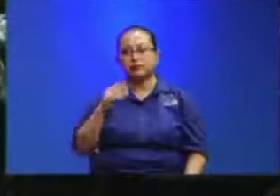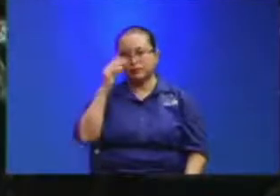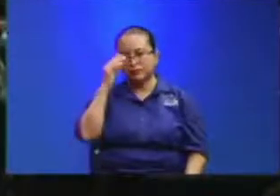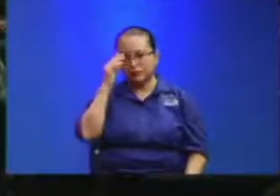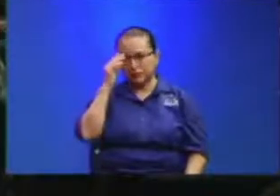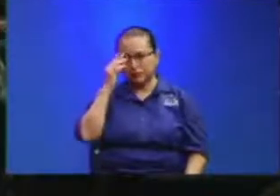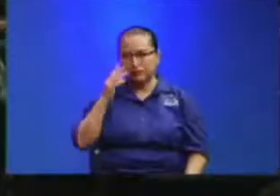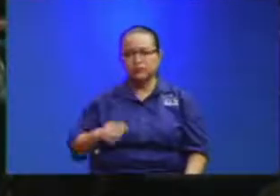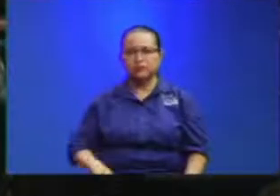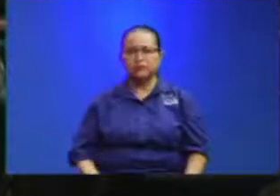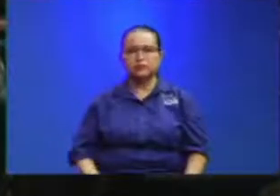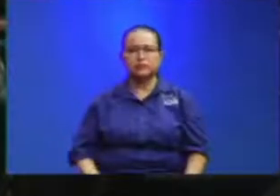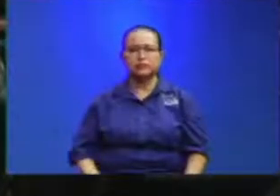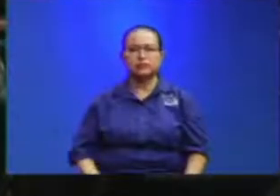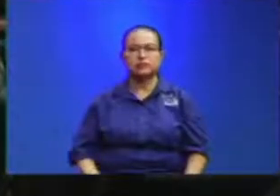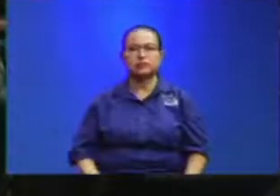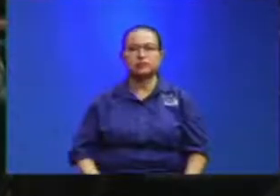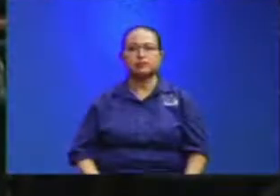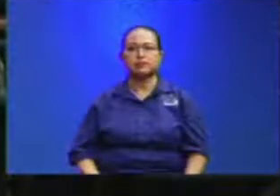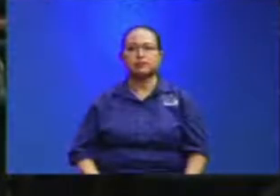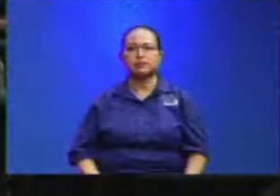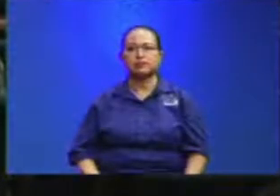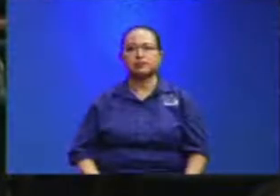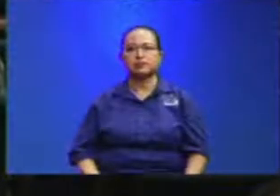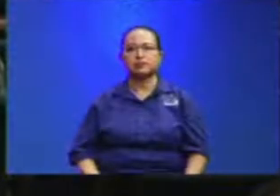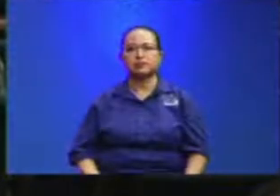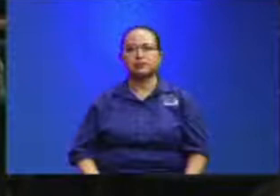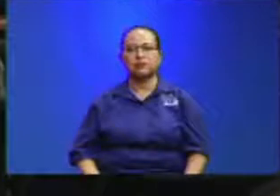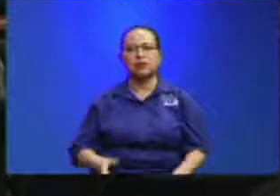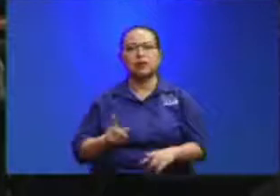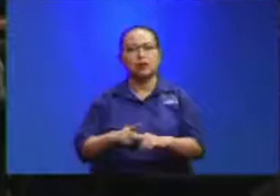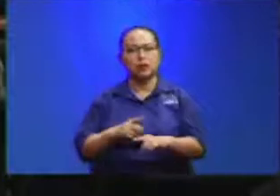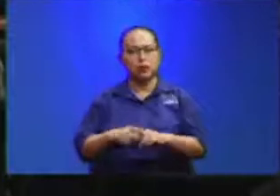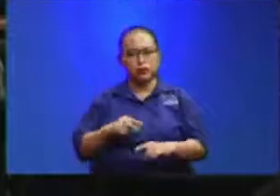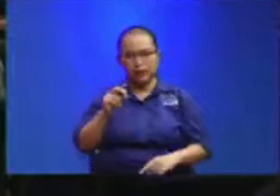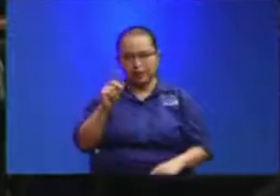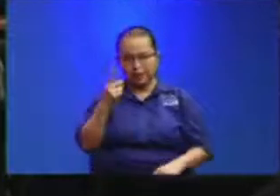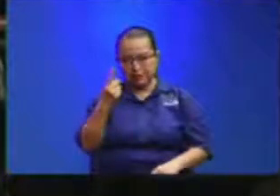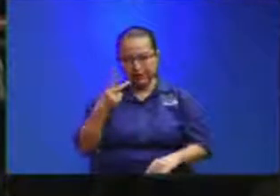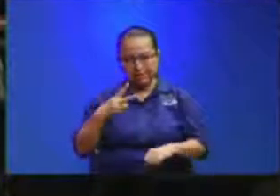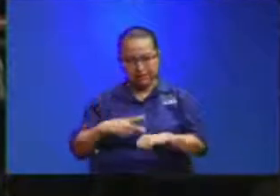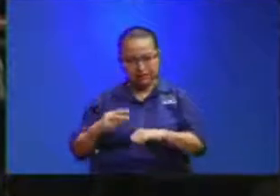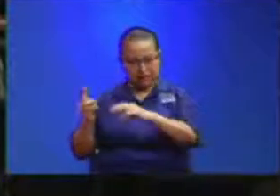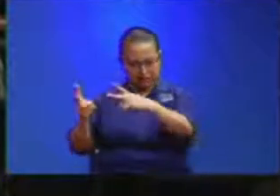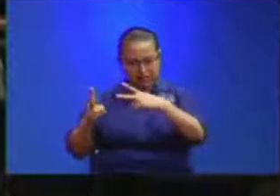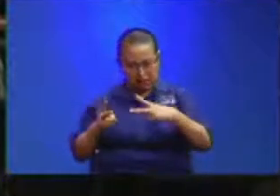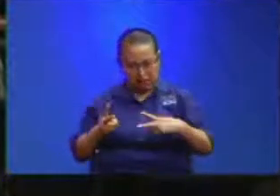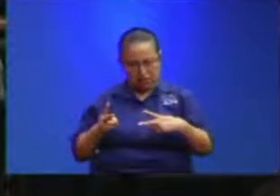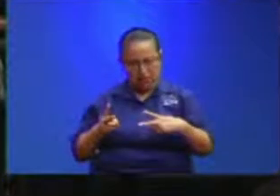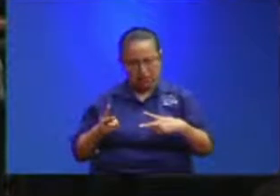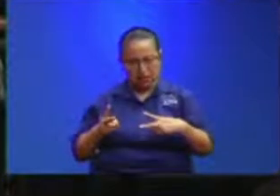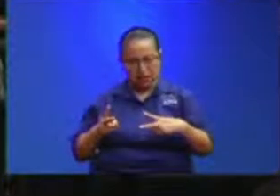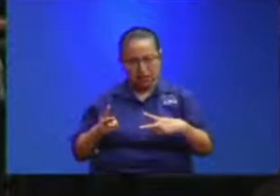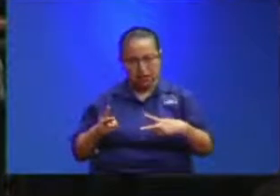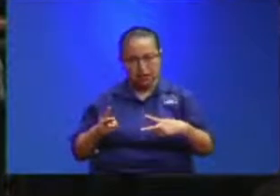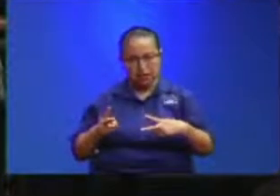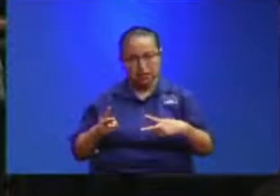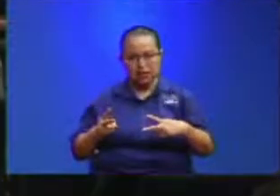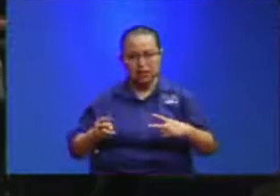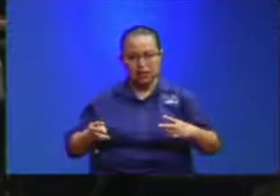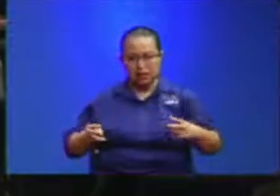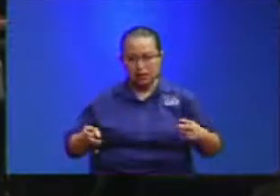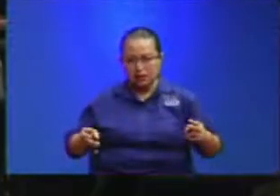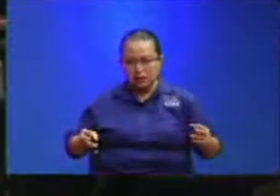entonces el asunto es el siguiente y si cuando vino la primera vez se levantó